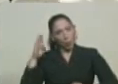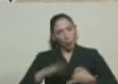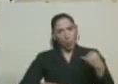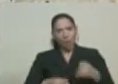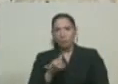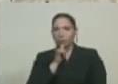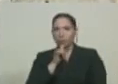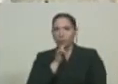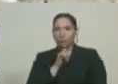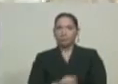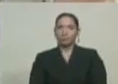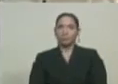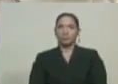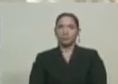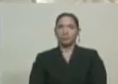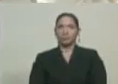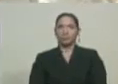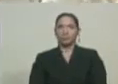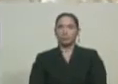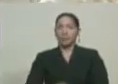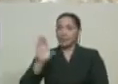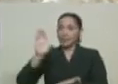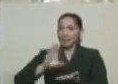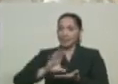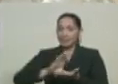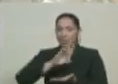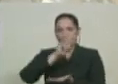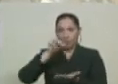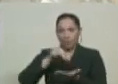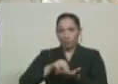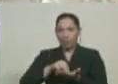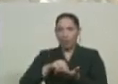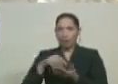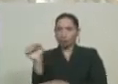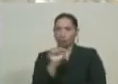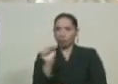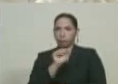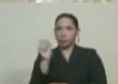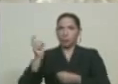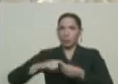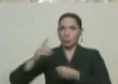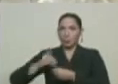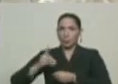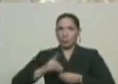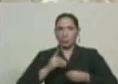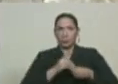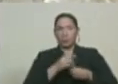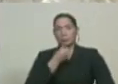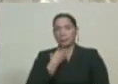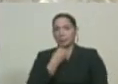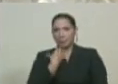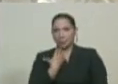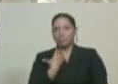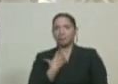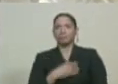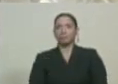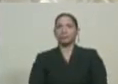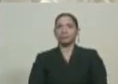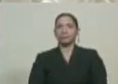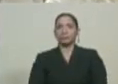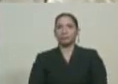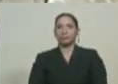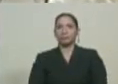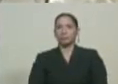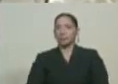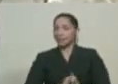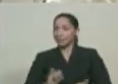informar que el Censo Nacional de Transporte, que ha sido extendido por el presidente, marcha muy bien. Ya prácticamente nos